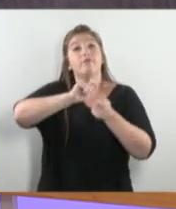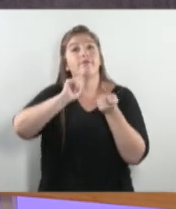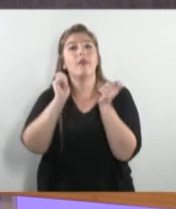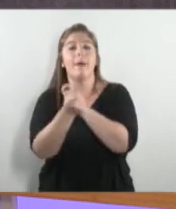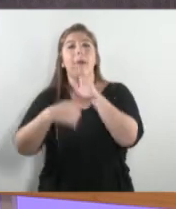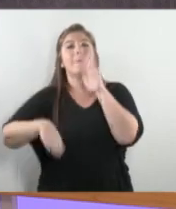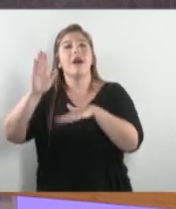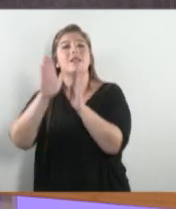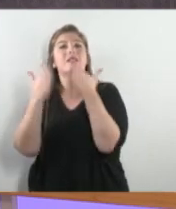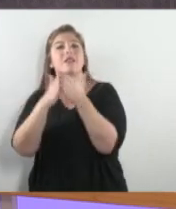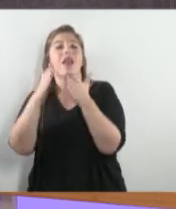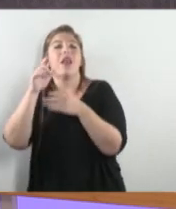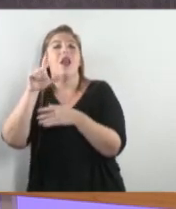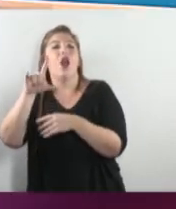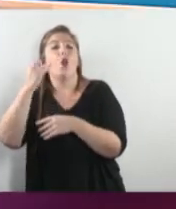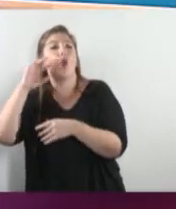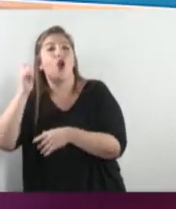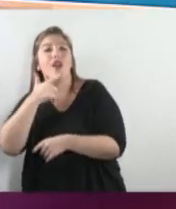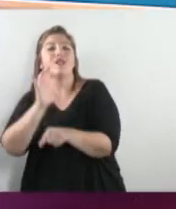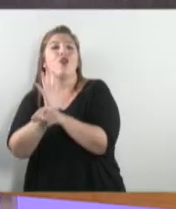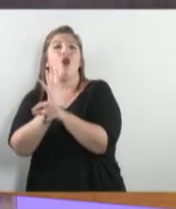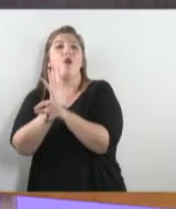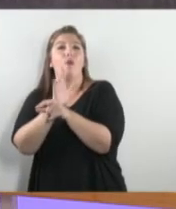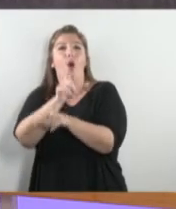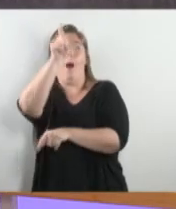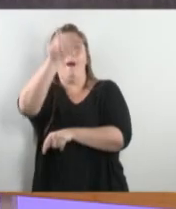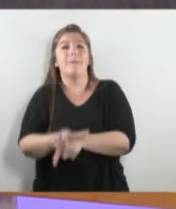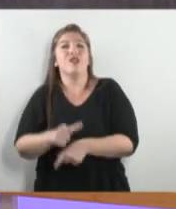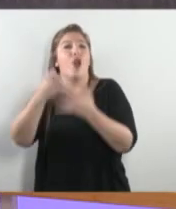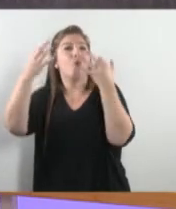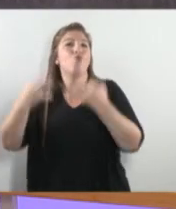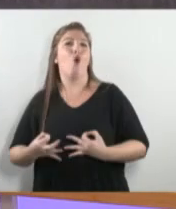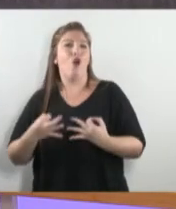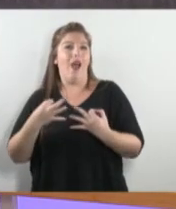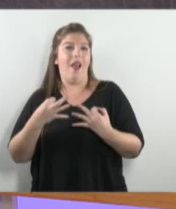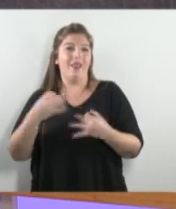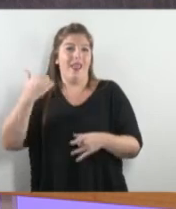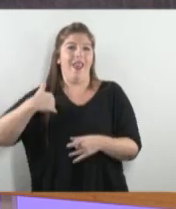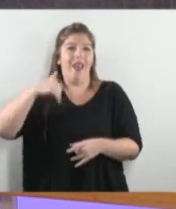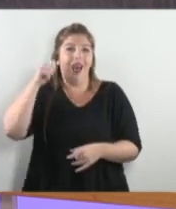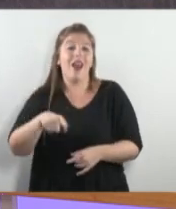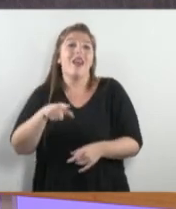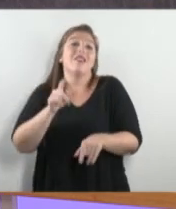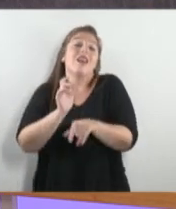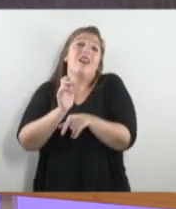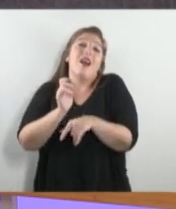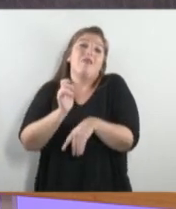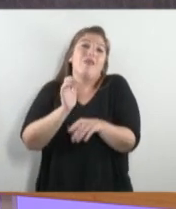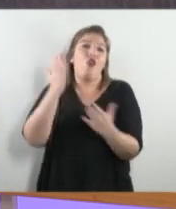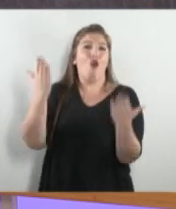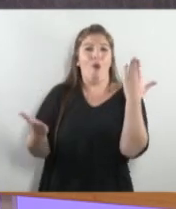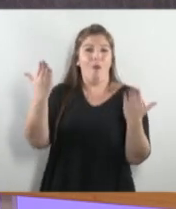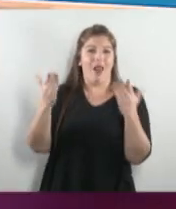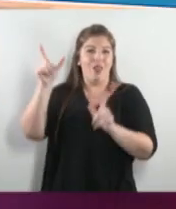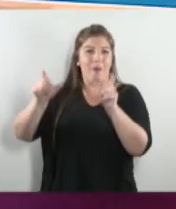Leopoldo Lugones, a convertirse como en la reserva moral, ¿no? De los argentinos frente a una inmigración a la que se la ve,